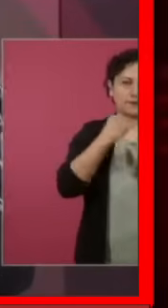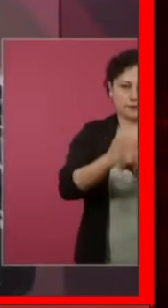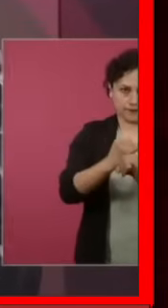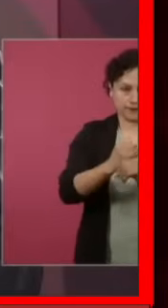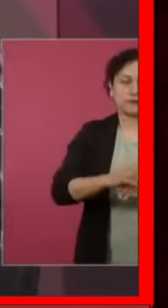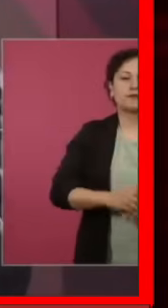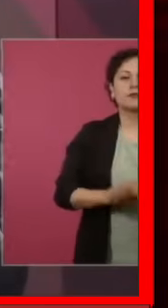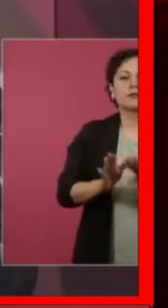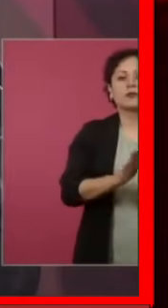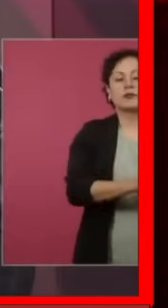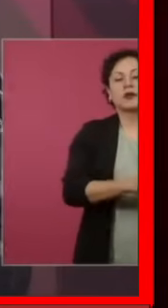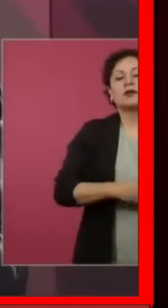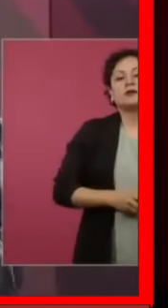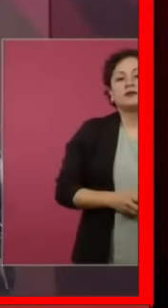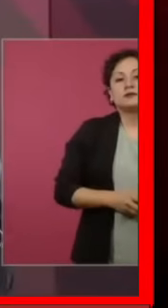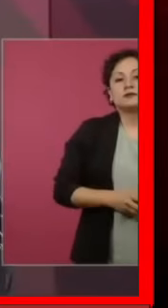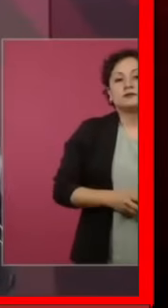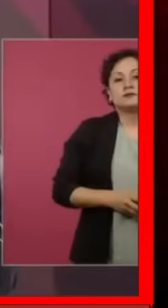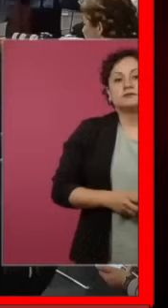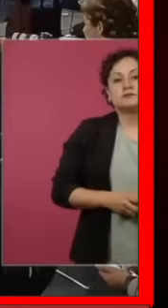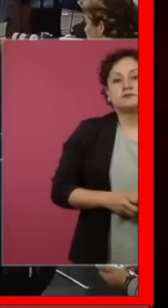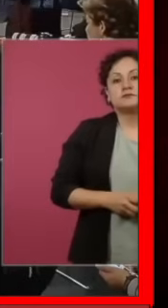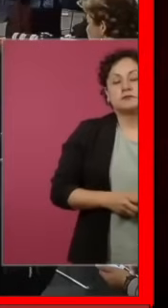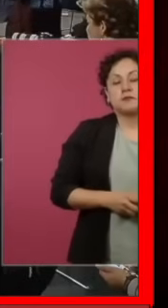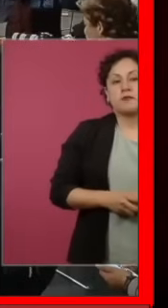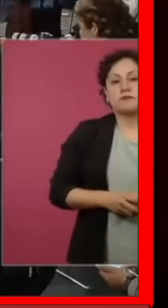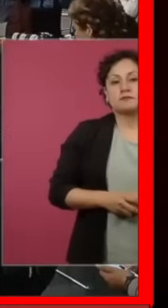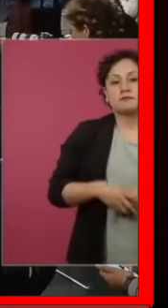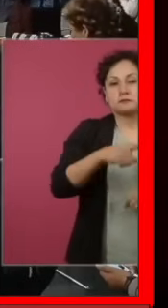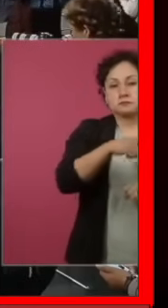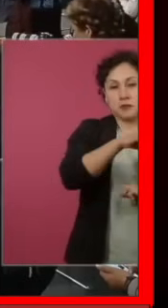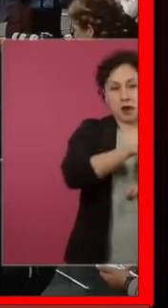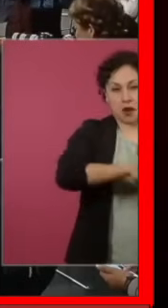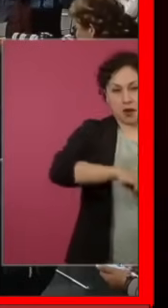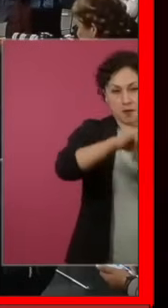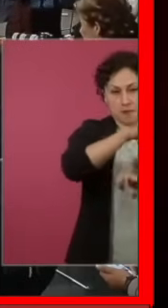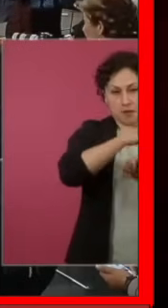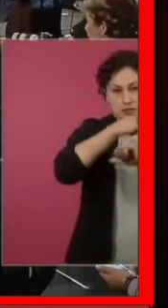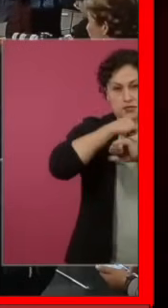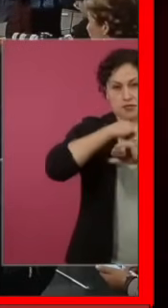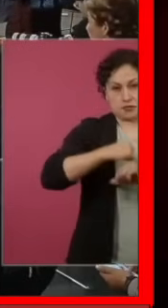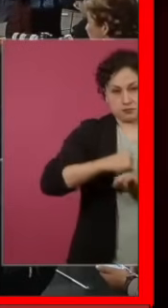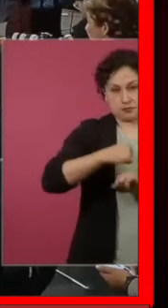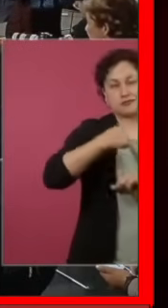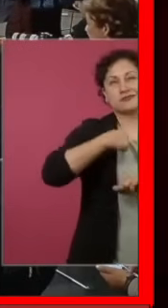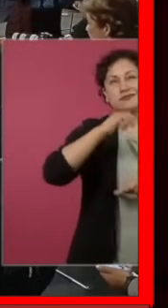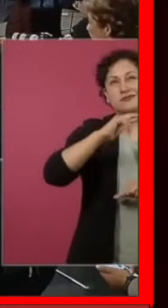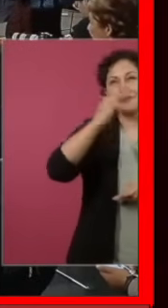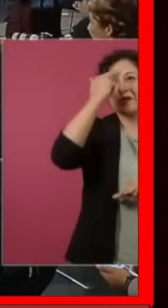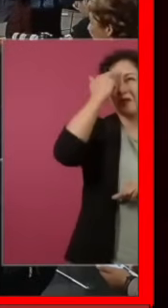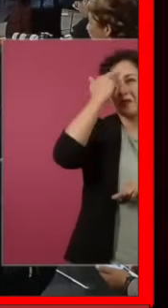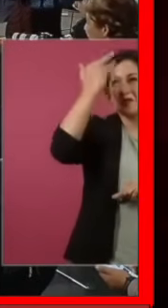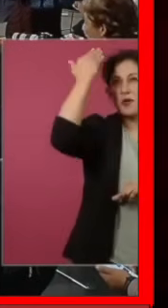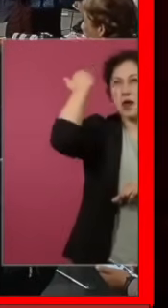cuando hablé con él, me acuerdo que fue unos días antes de que